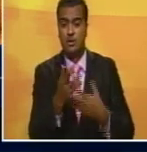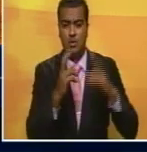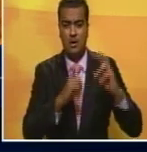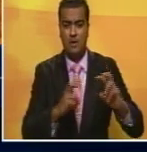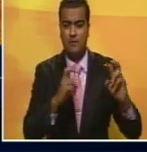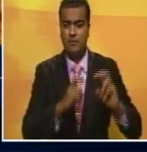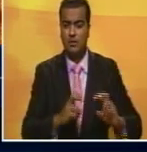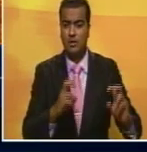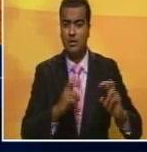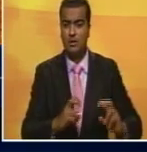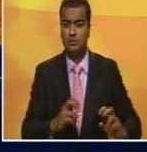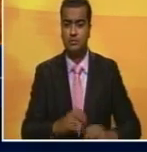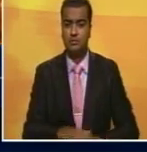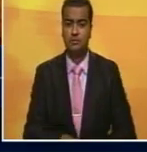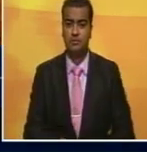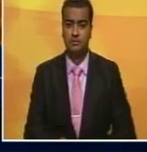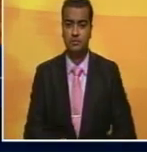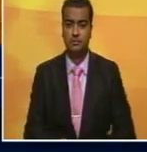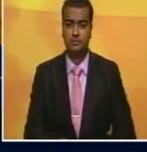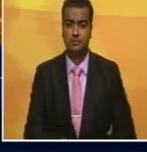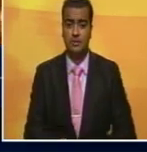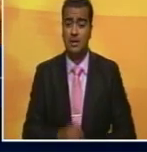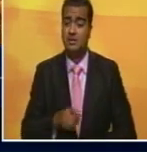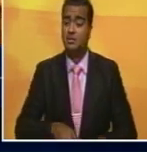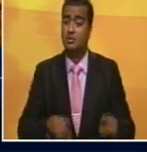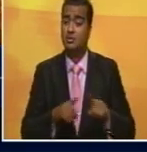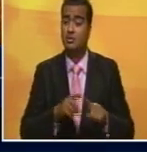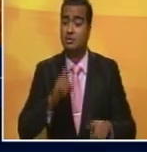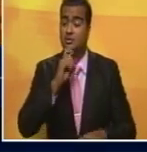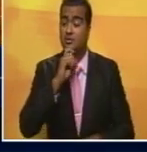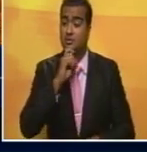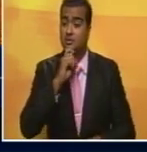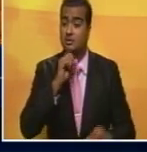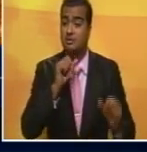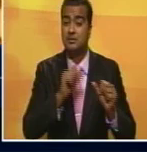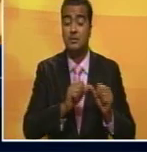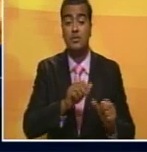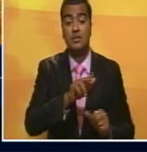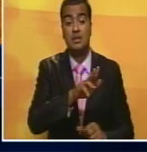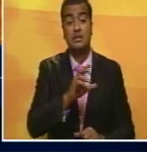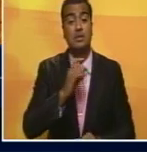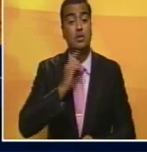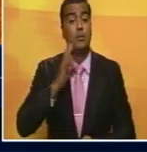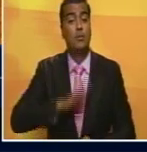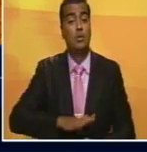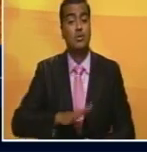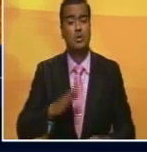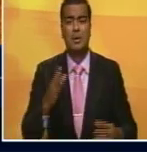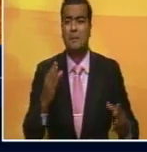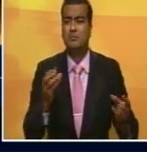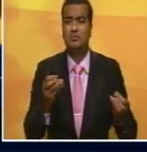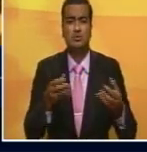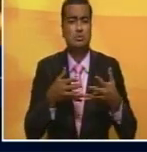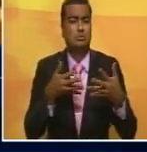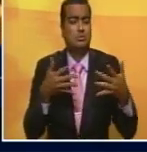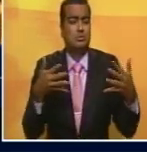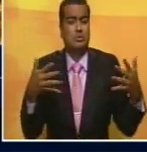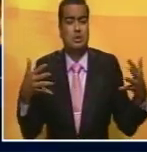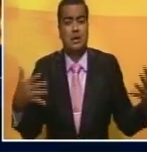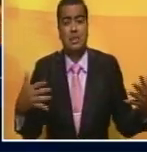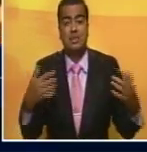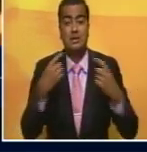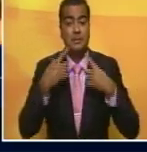búsqueda de los supervivientes. La catástrofe en la nación africana ha dejado 300 muertos y una cifra indeterminada